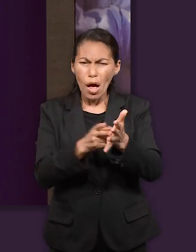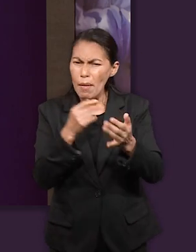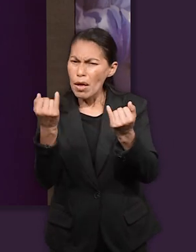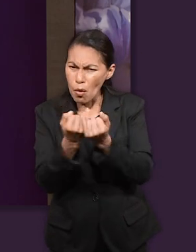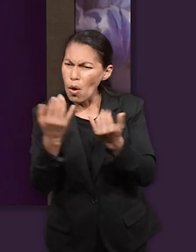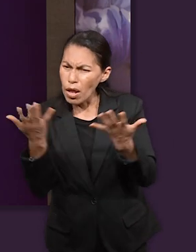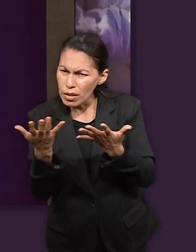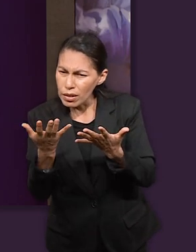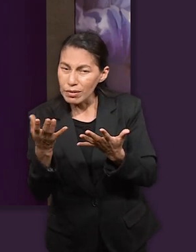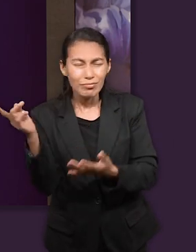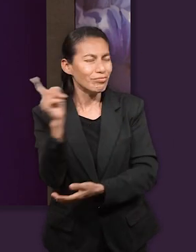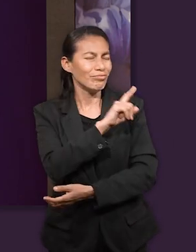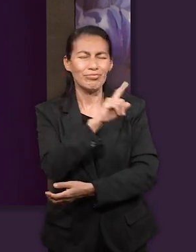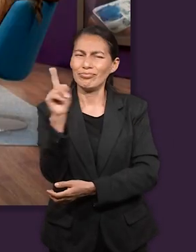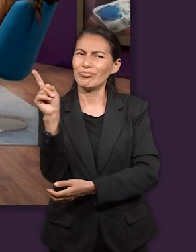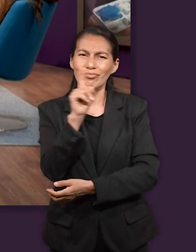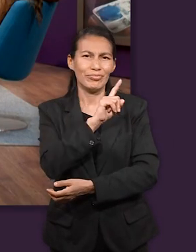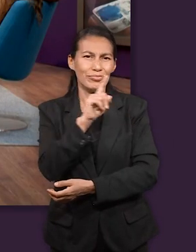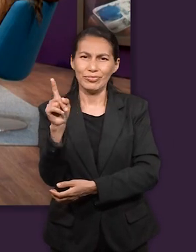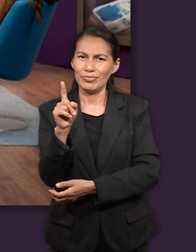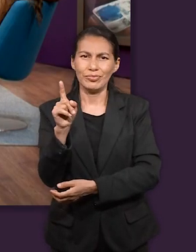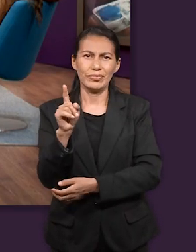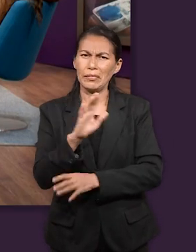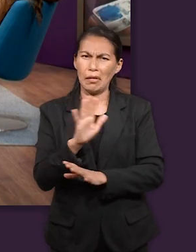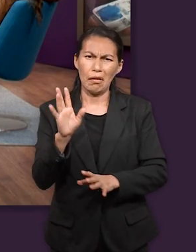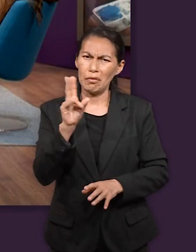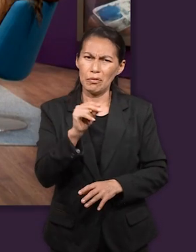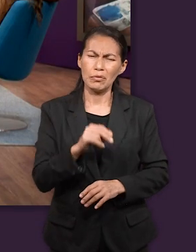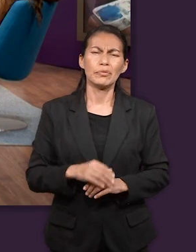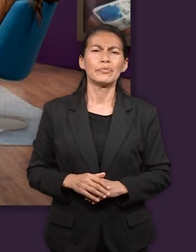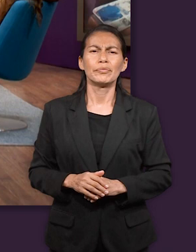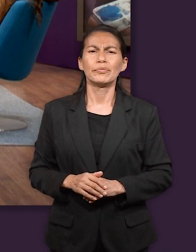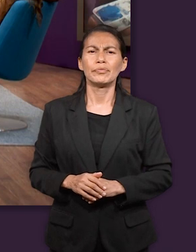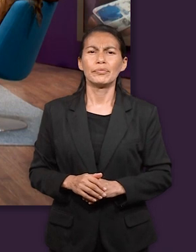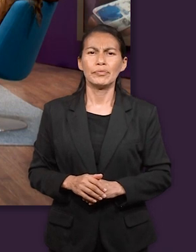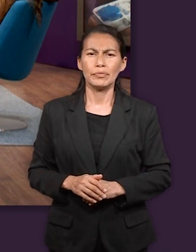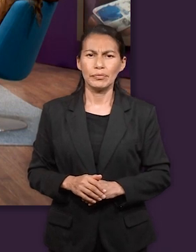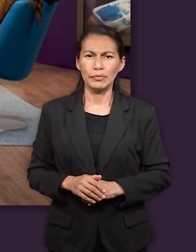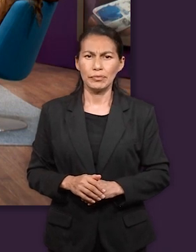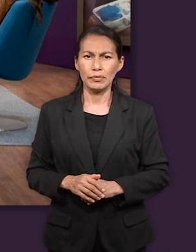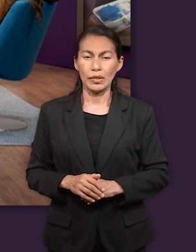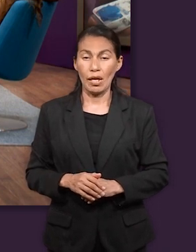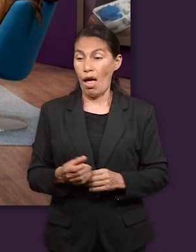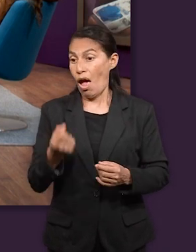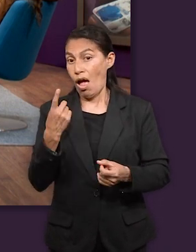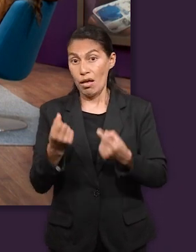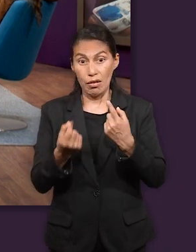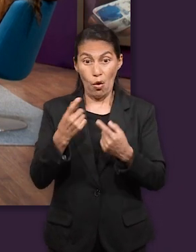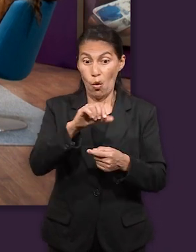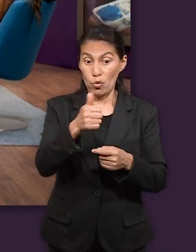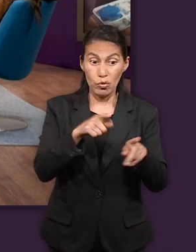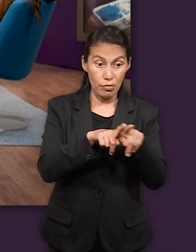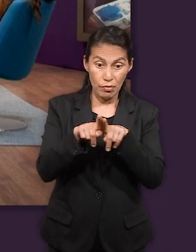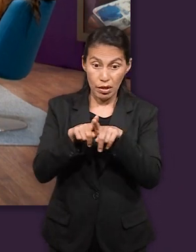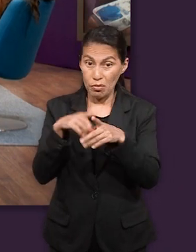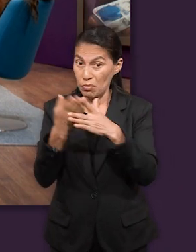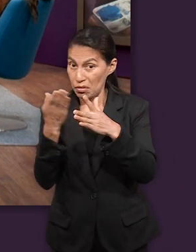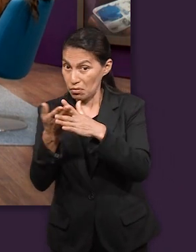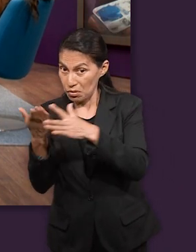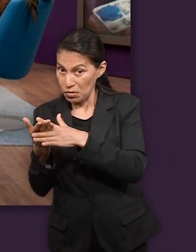ellos estaban arrepentidos y que ellos jamás iban a volver a hacer ni el daño ni jamás iban a poder